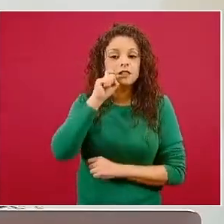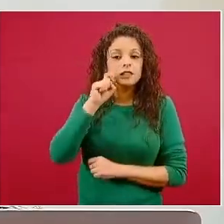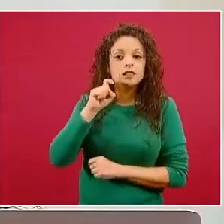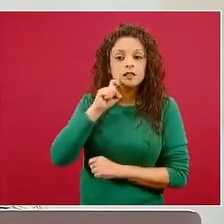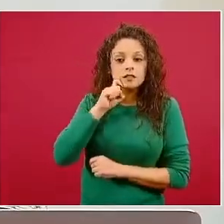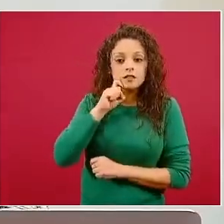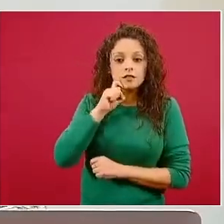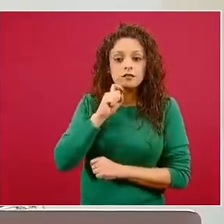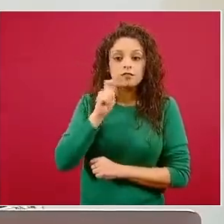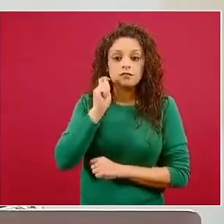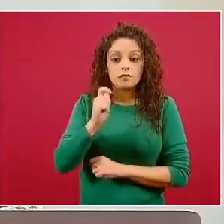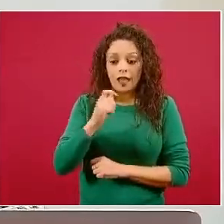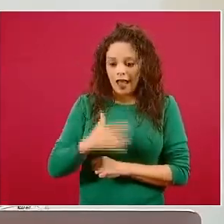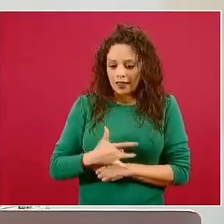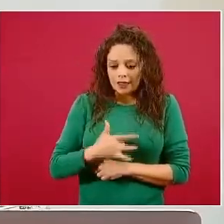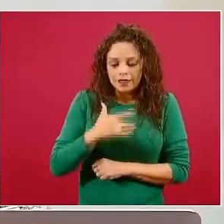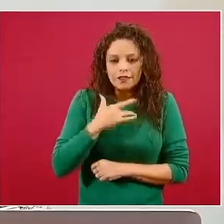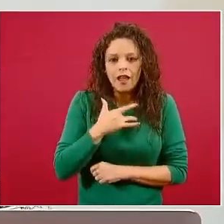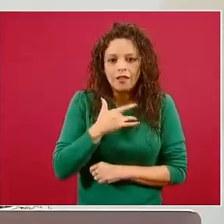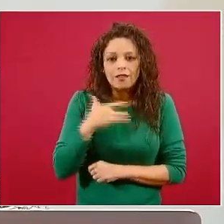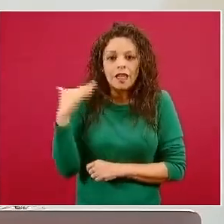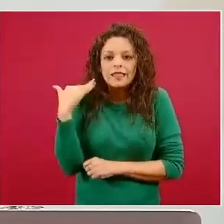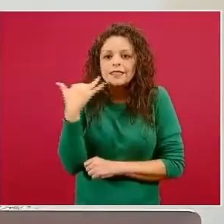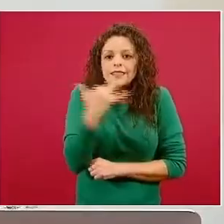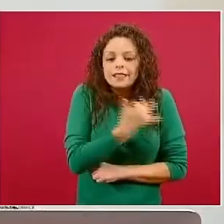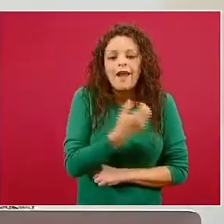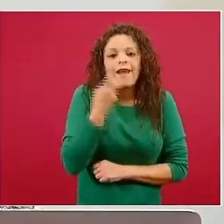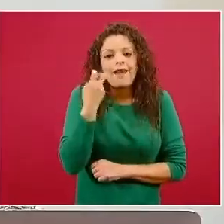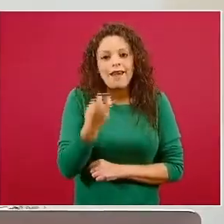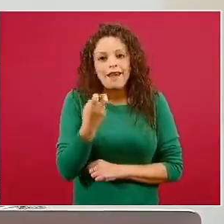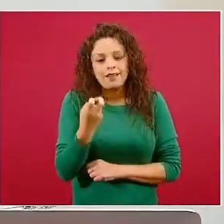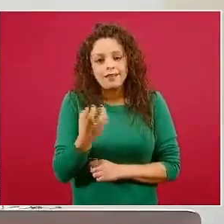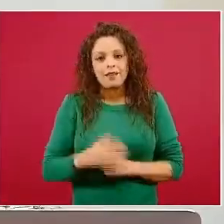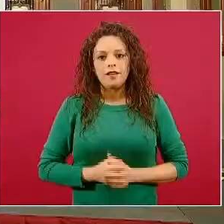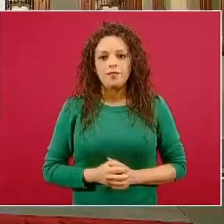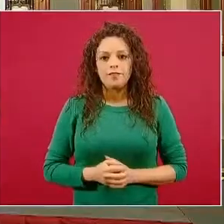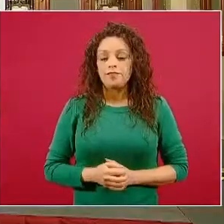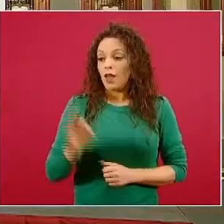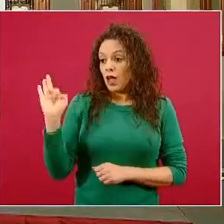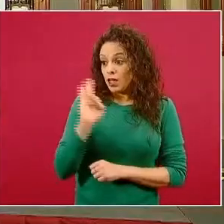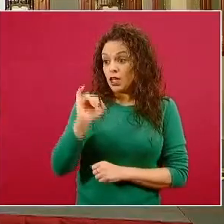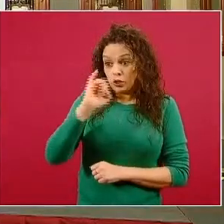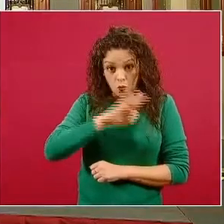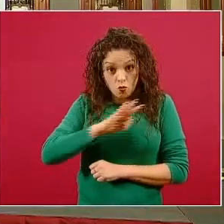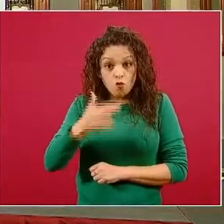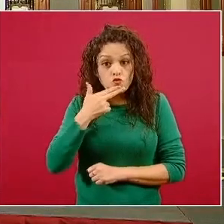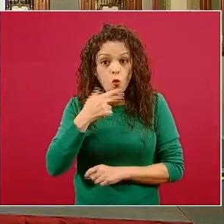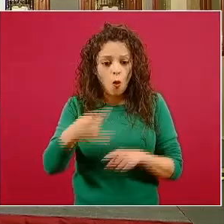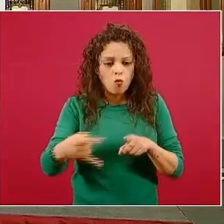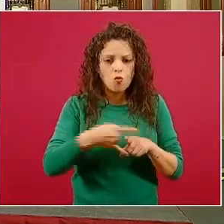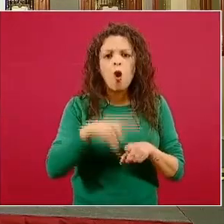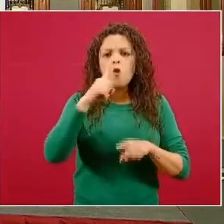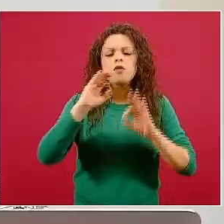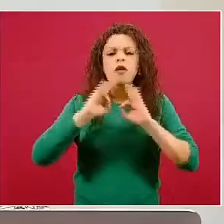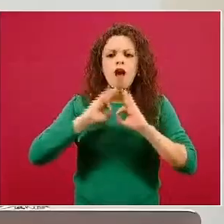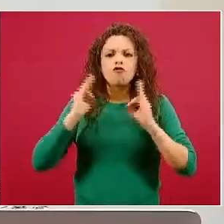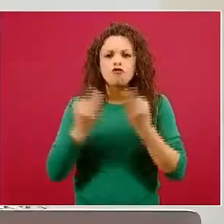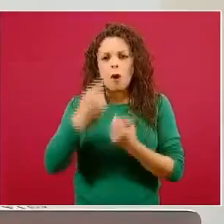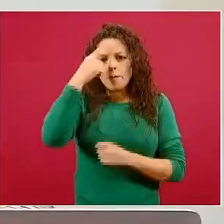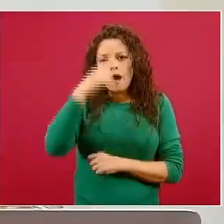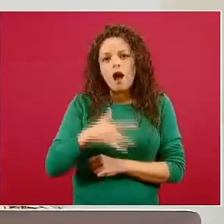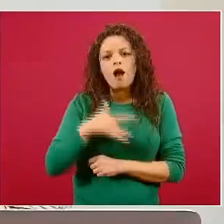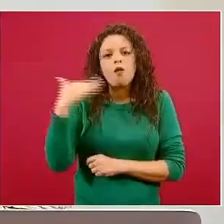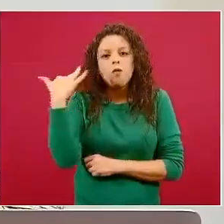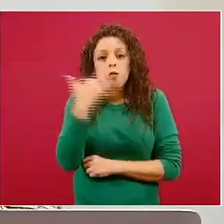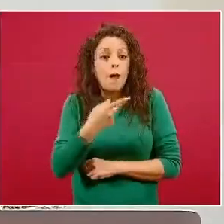punto de vista de placer, ¿no? Y entonces, ¿cómo decir, sí puedes utilizar un condón de una forma placentera que te